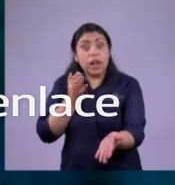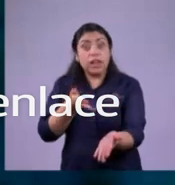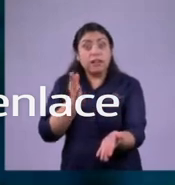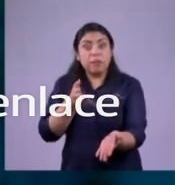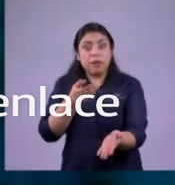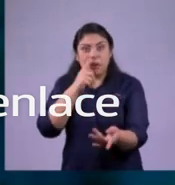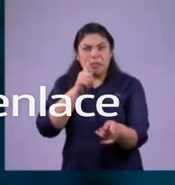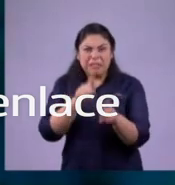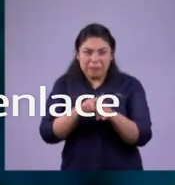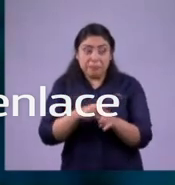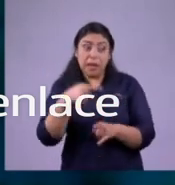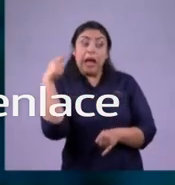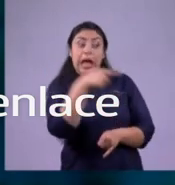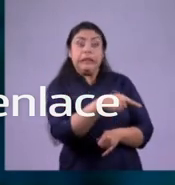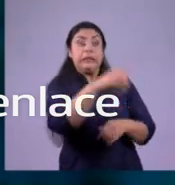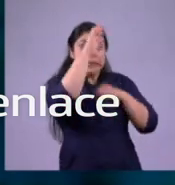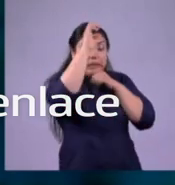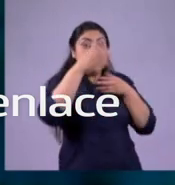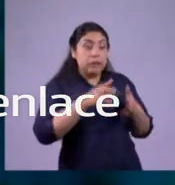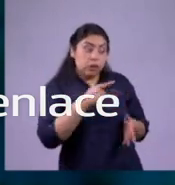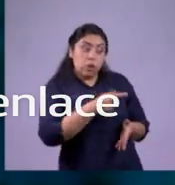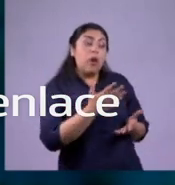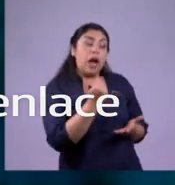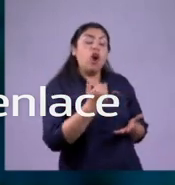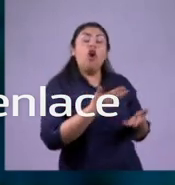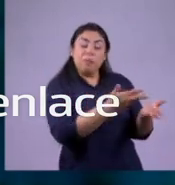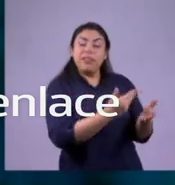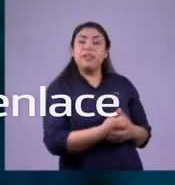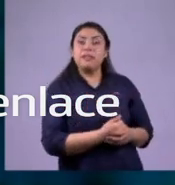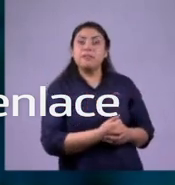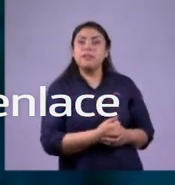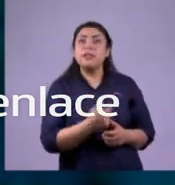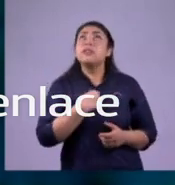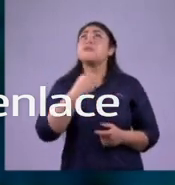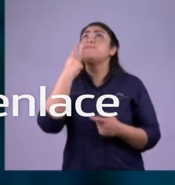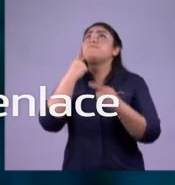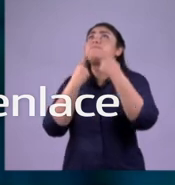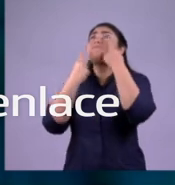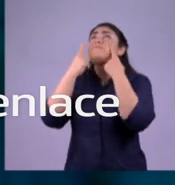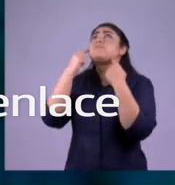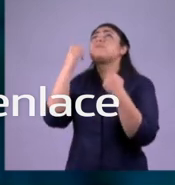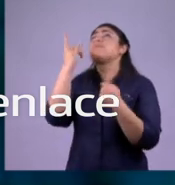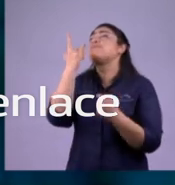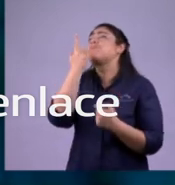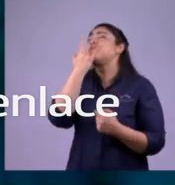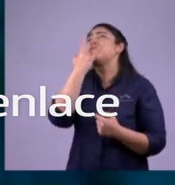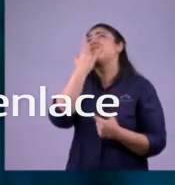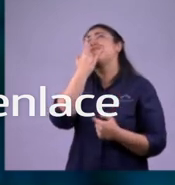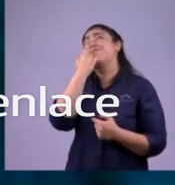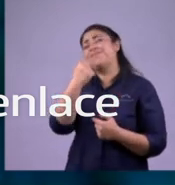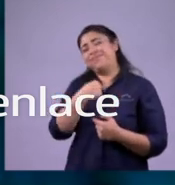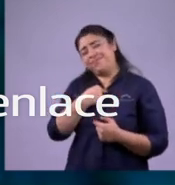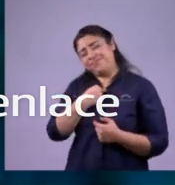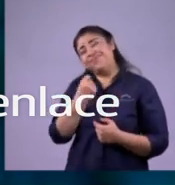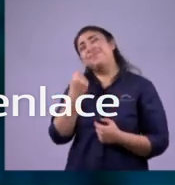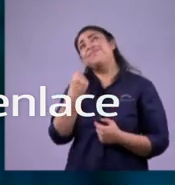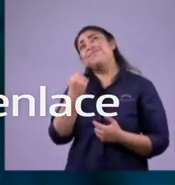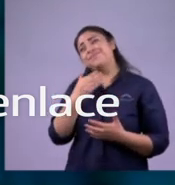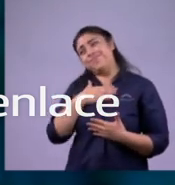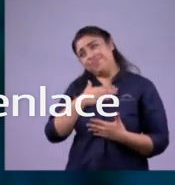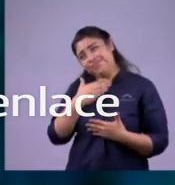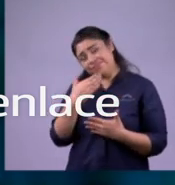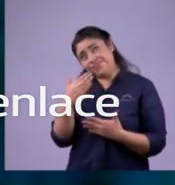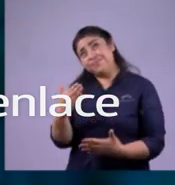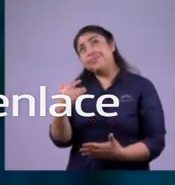yo empecé a llorar y dije señor perdóname por esta falta de confianza si